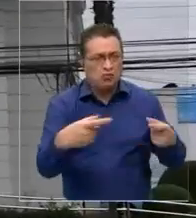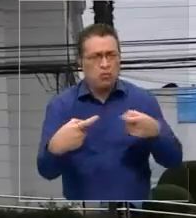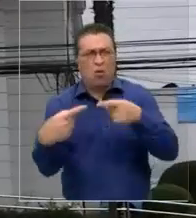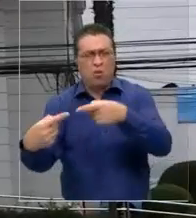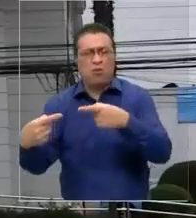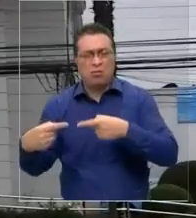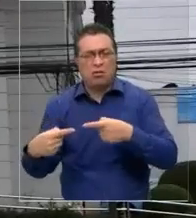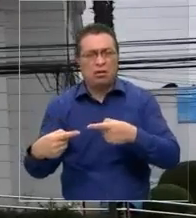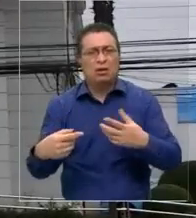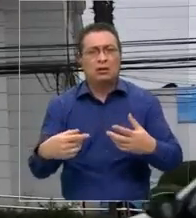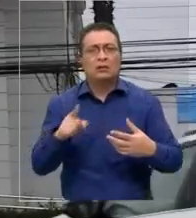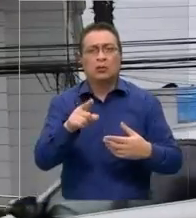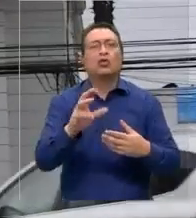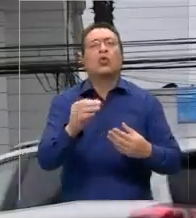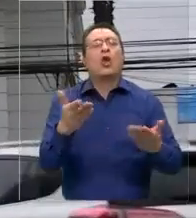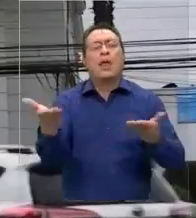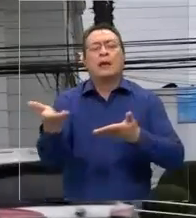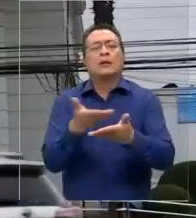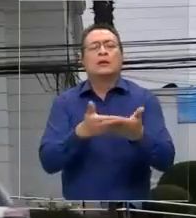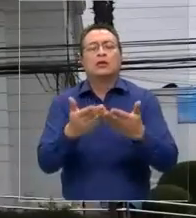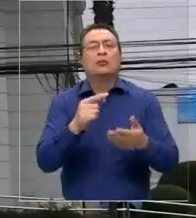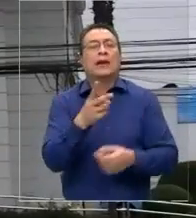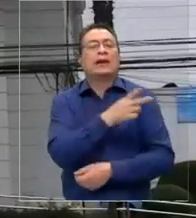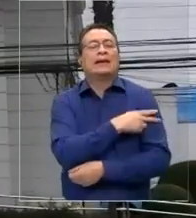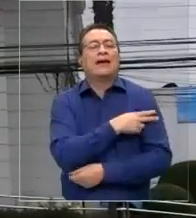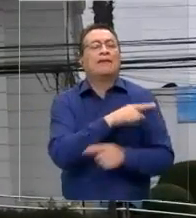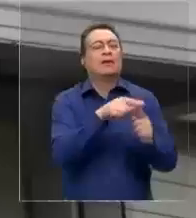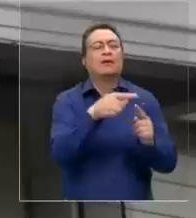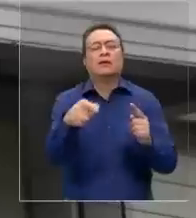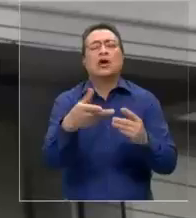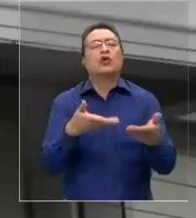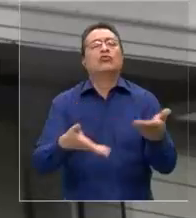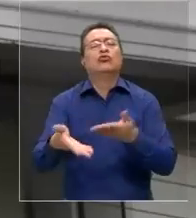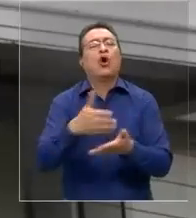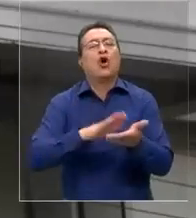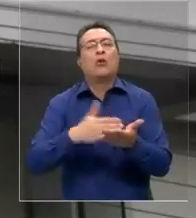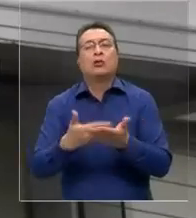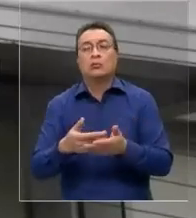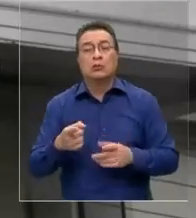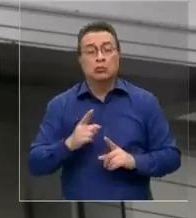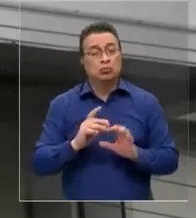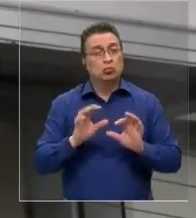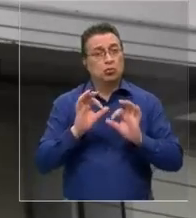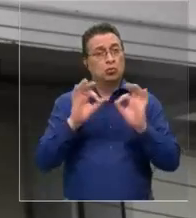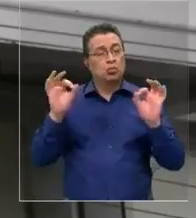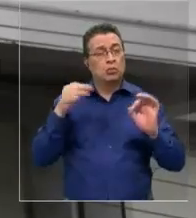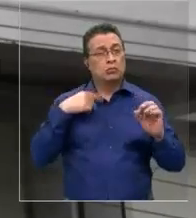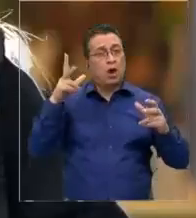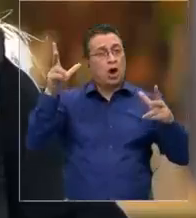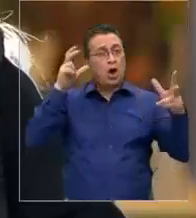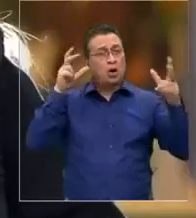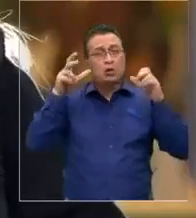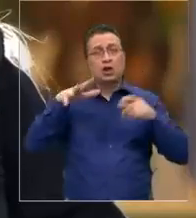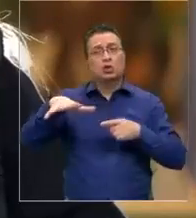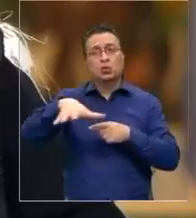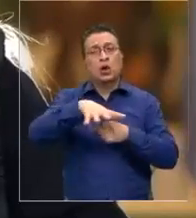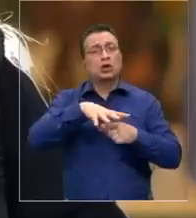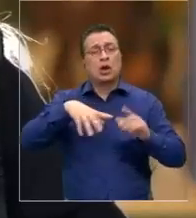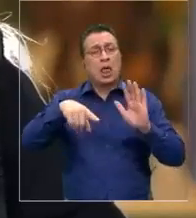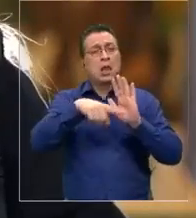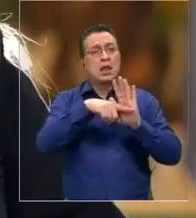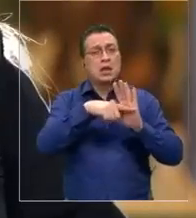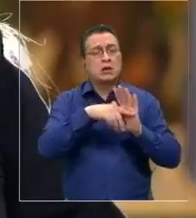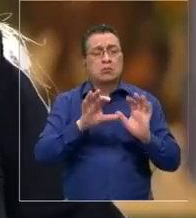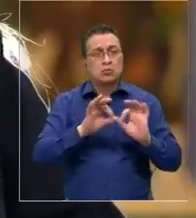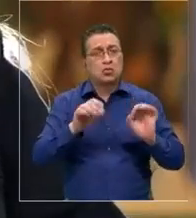por ejemplo, cuál era la relación que tenía con sus subalternos? Nunca escuché ningún tipo de situación anómala en